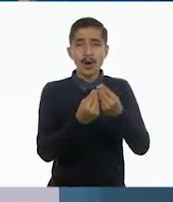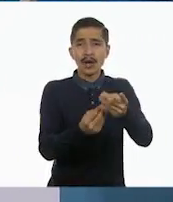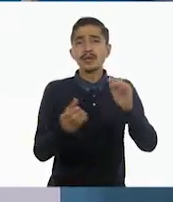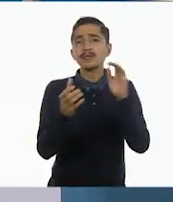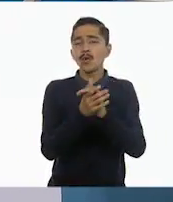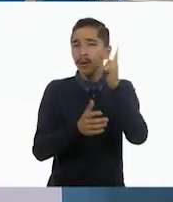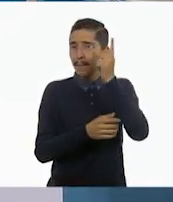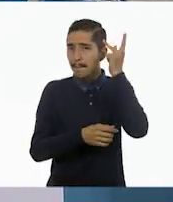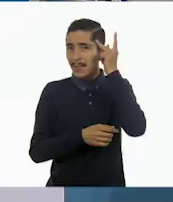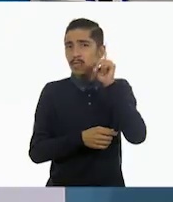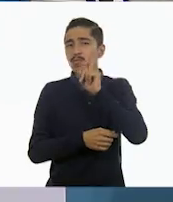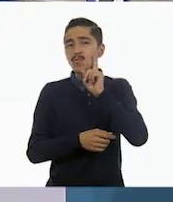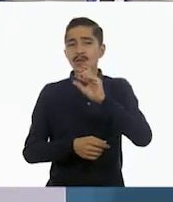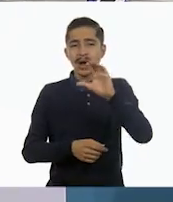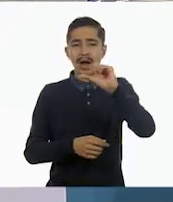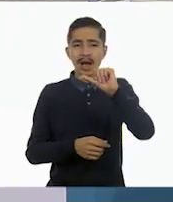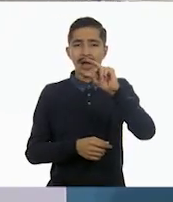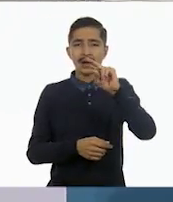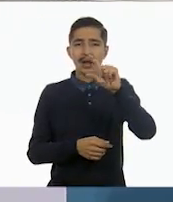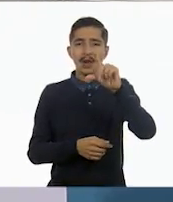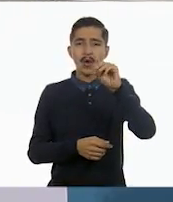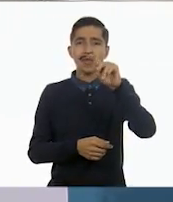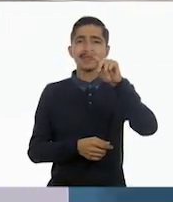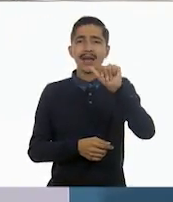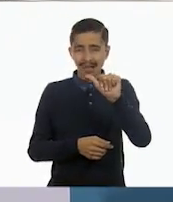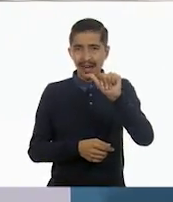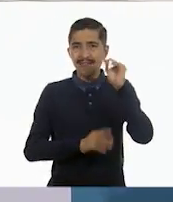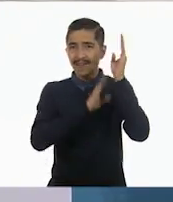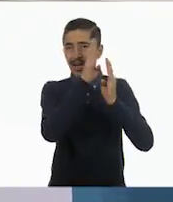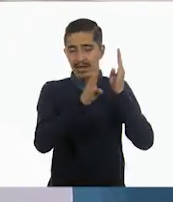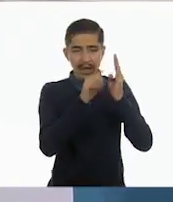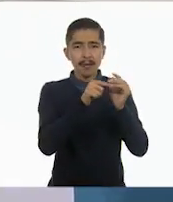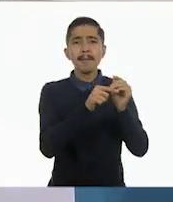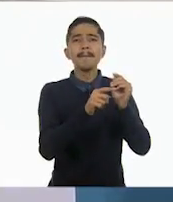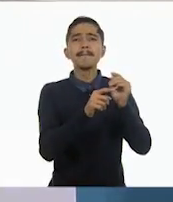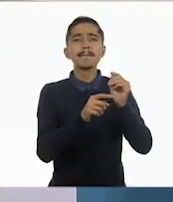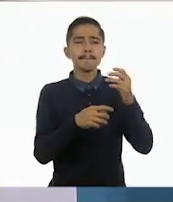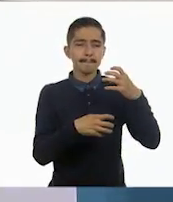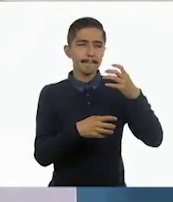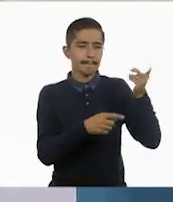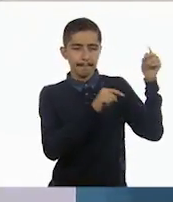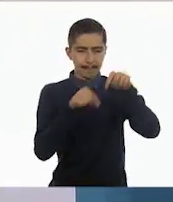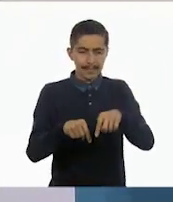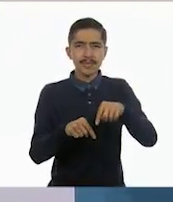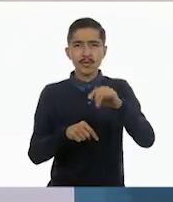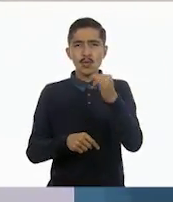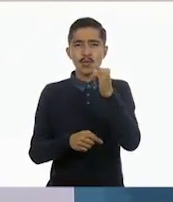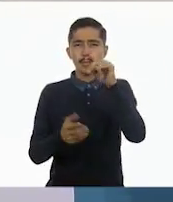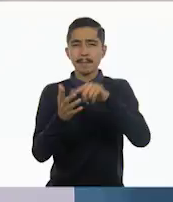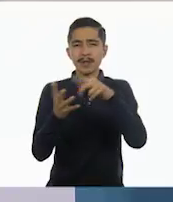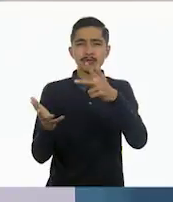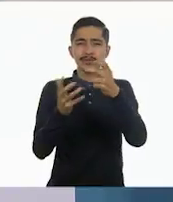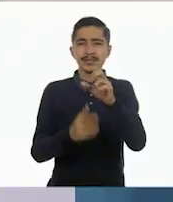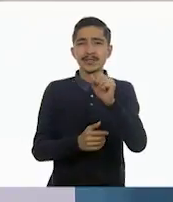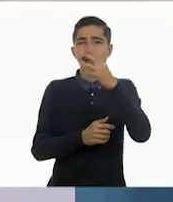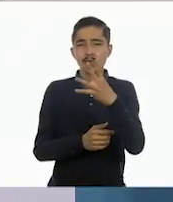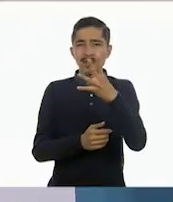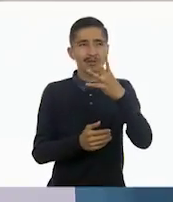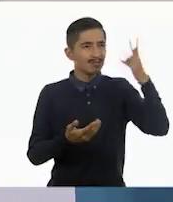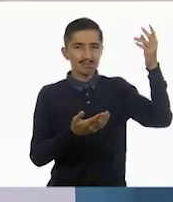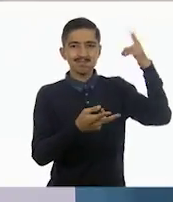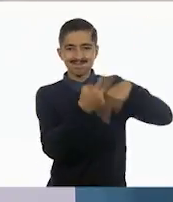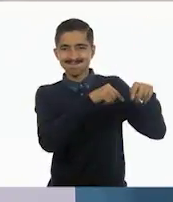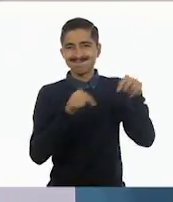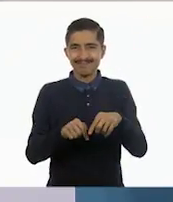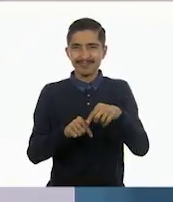esposa, la princesa Carlota Amalia de Bélgica, llegaron a la capital de nuestro país en junio de 1864. Y sí,